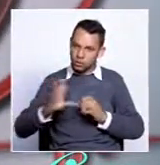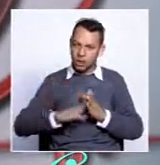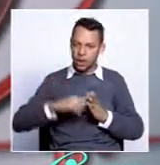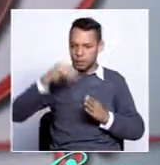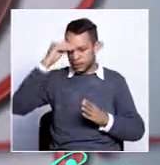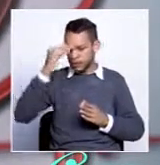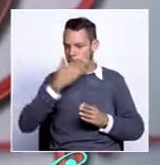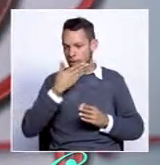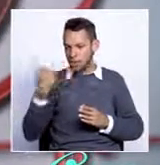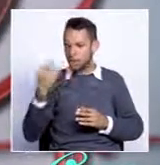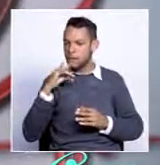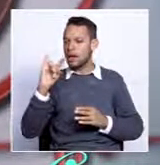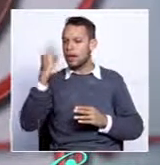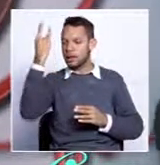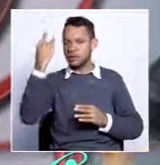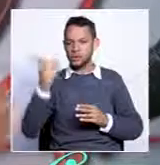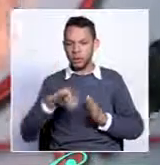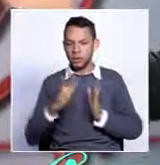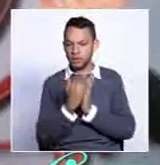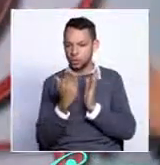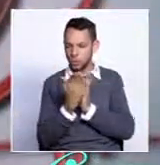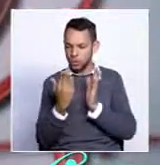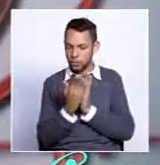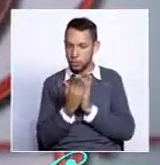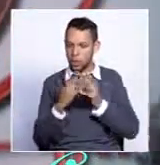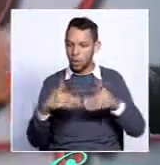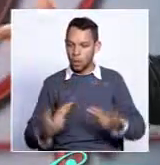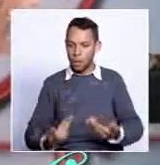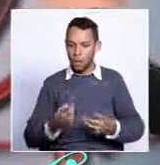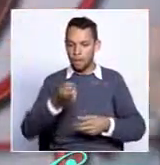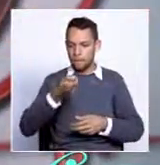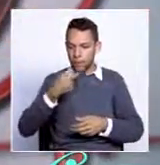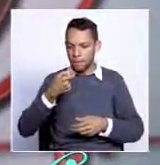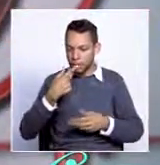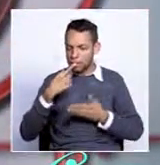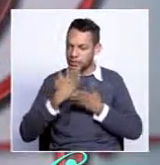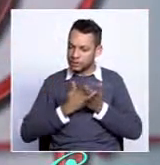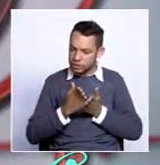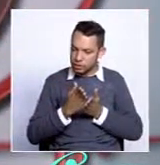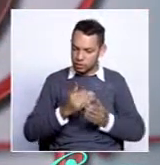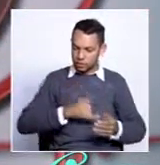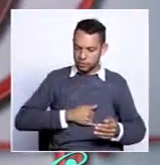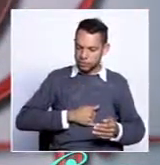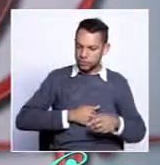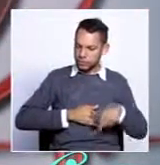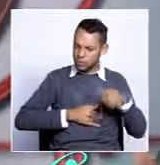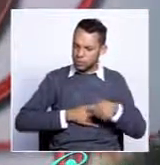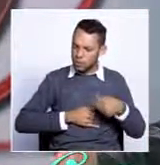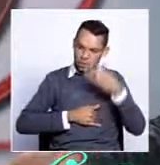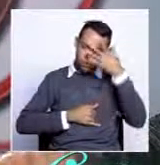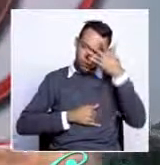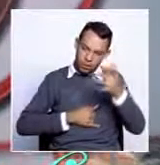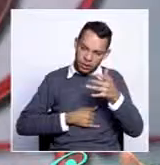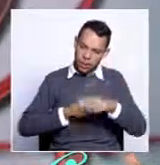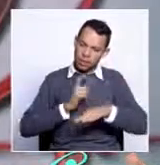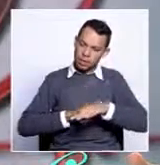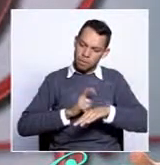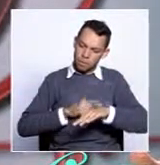sencilla usted ya estudió muy bien cómo actúa el omeprazol y todas las cosas para la gastritis porque no le saca un